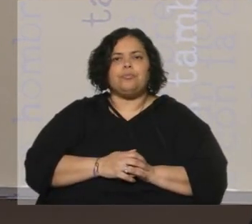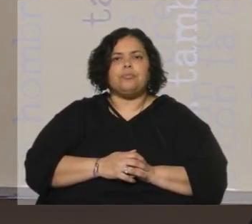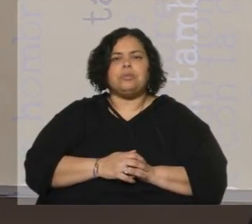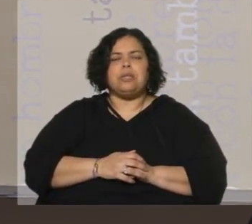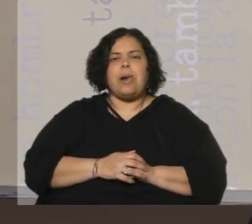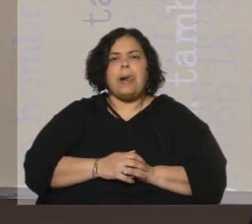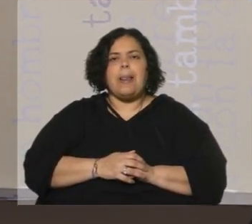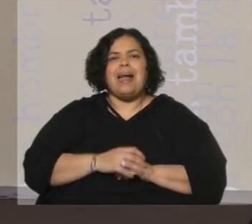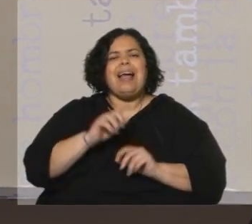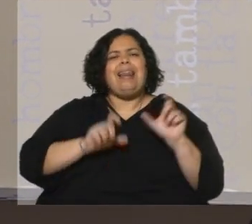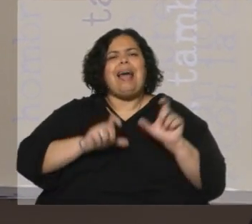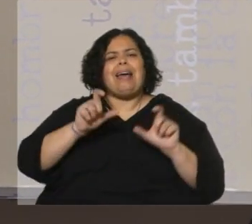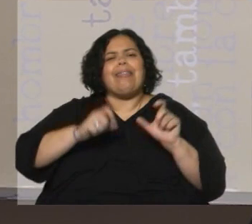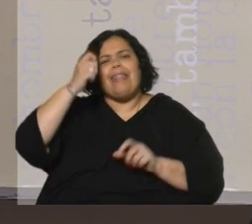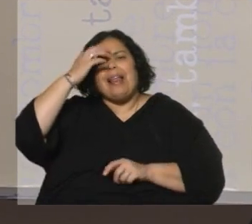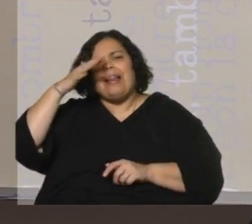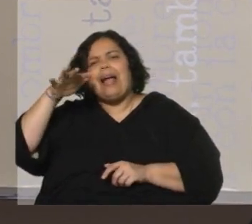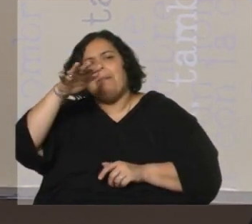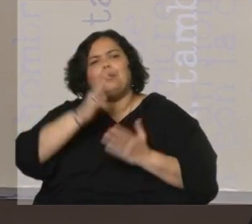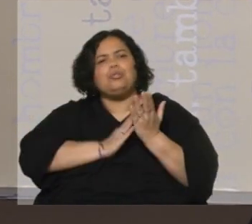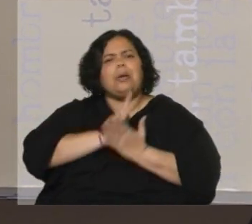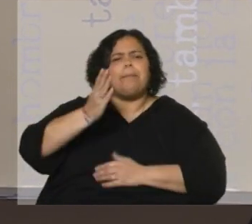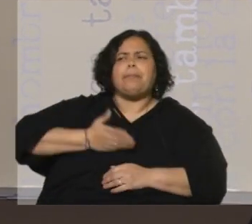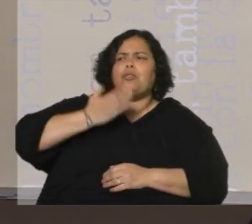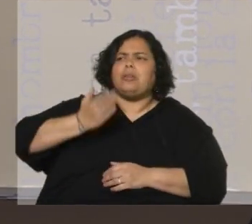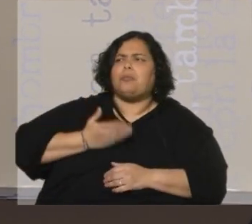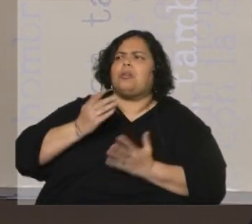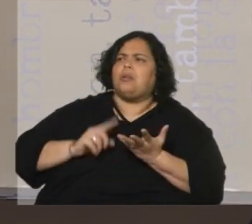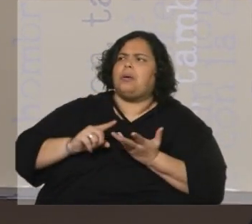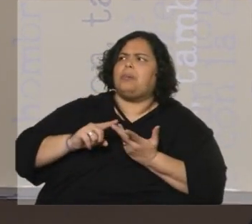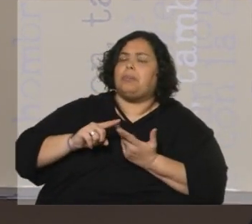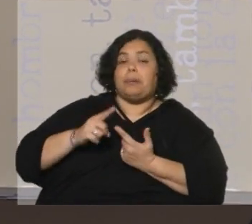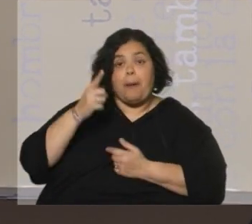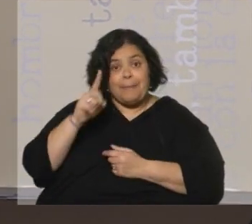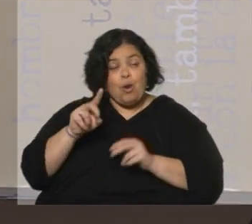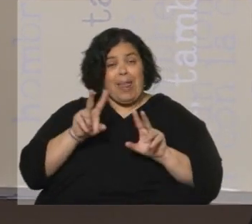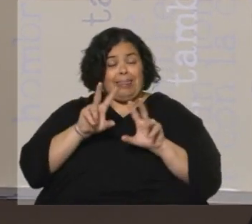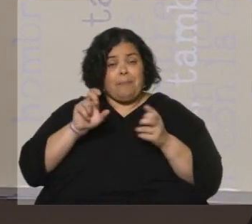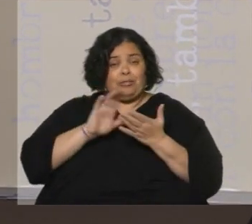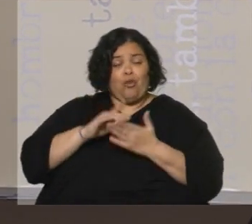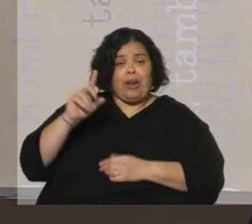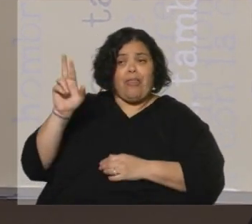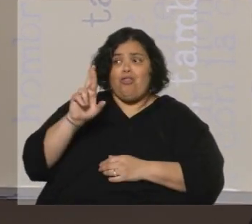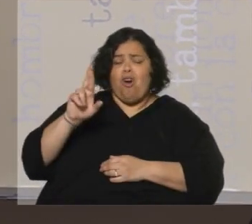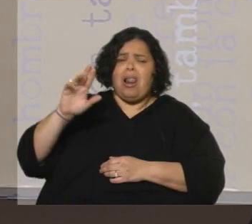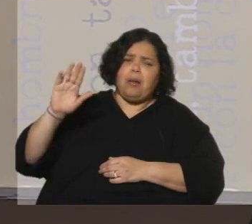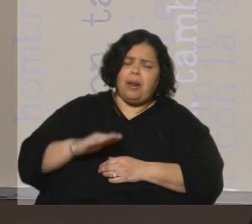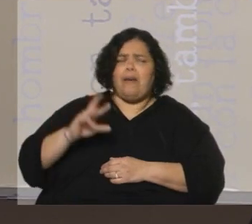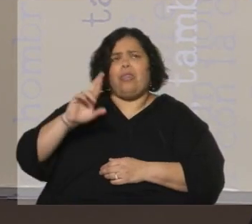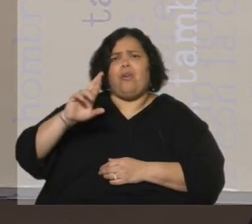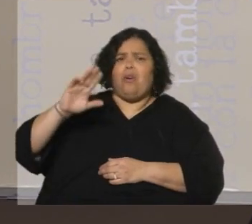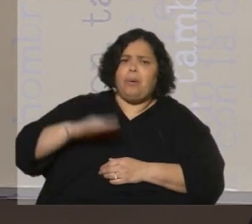dice la gente del campo siempre Se está quejando Sí y el tema del atraso cambiario Lo escucho Desde hace no sé 20 años